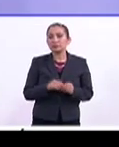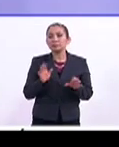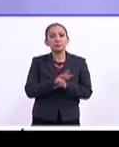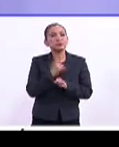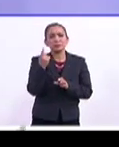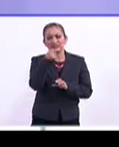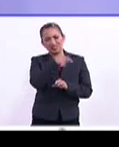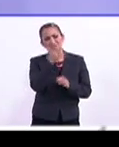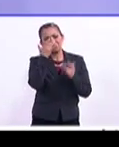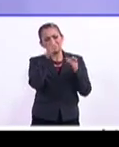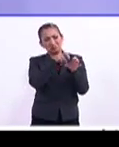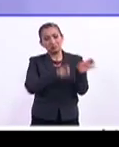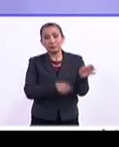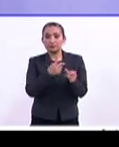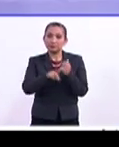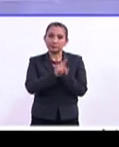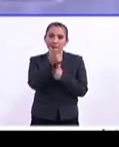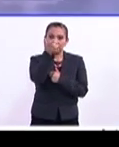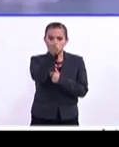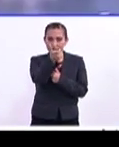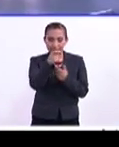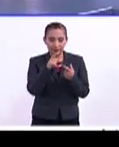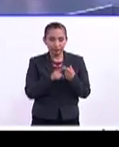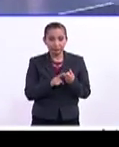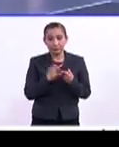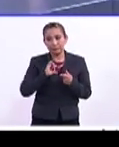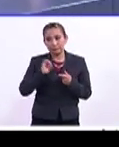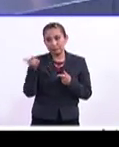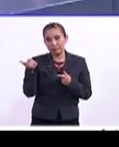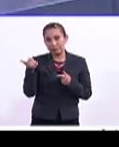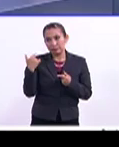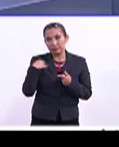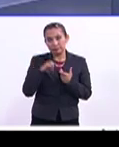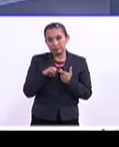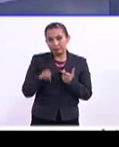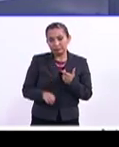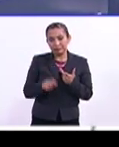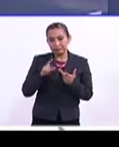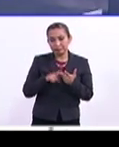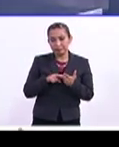causas principalmente económicas, hay otras que tienen que ver con